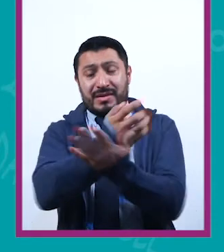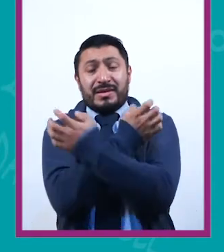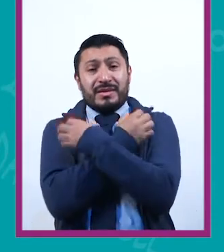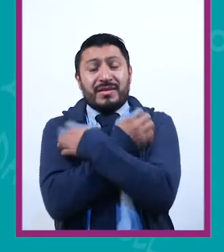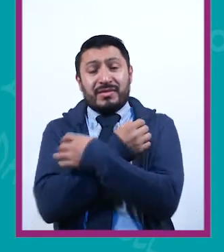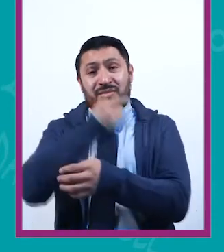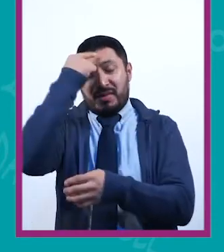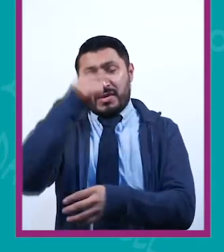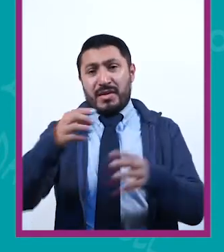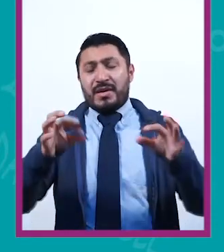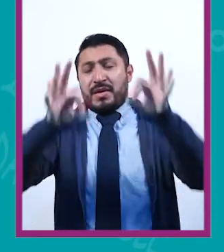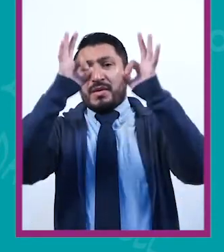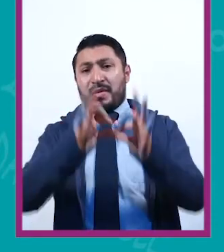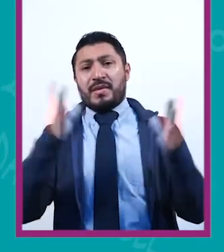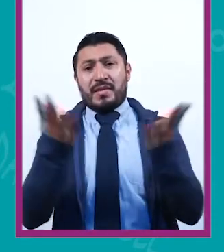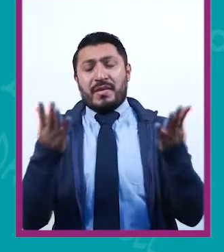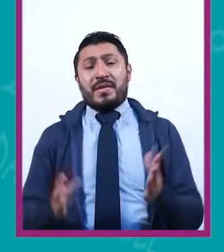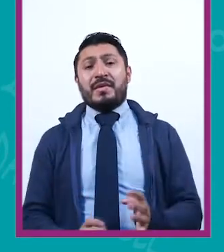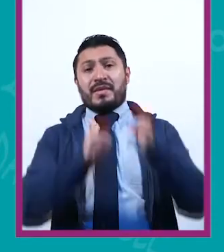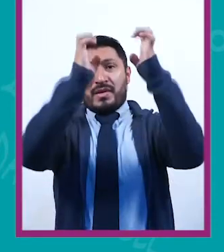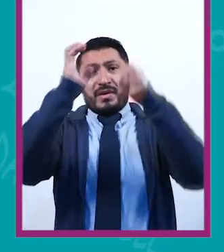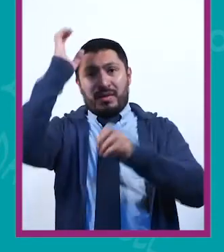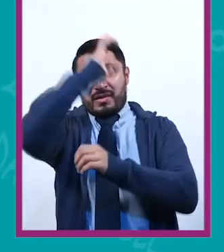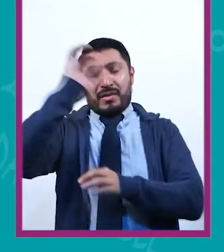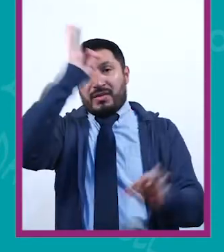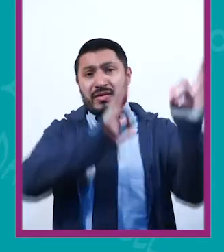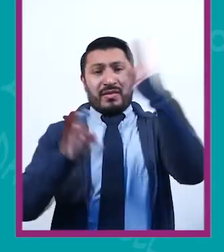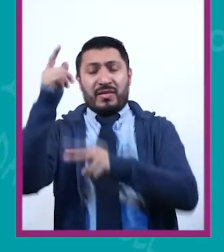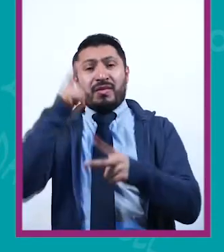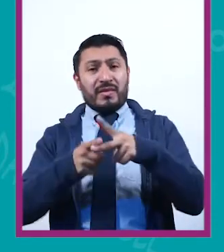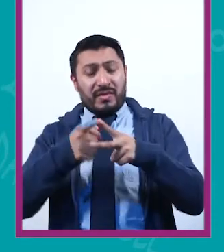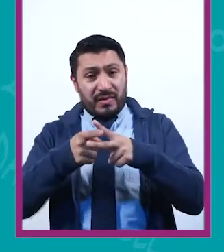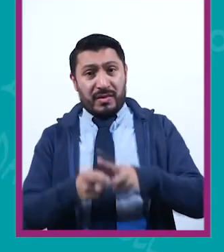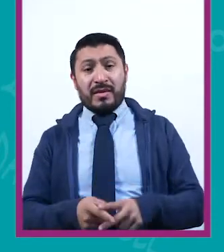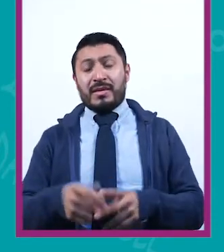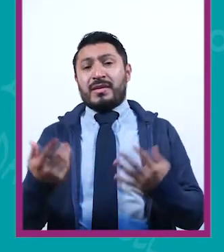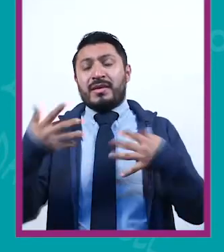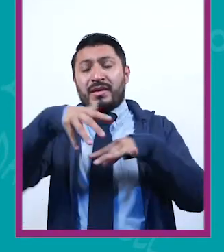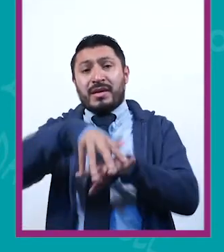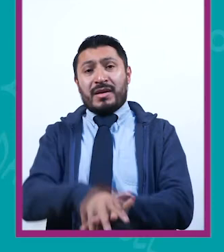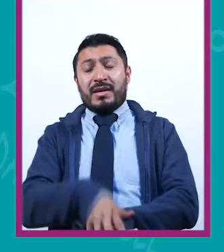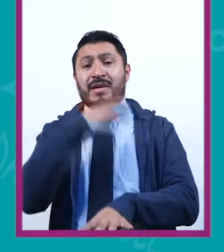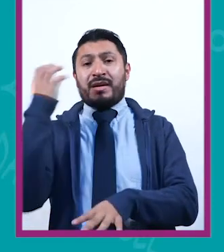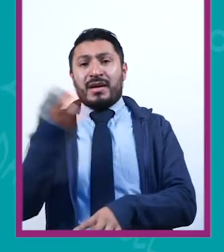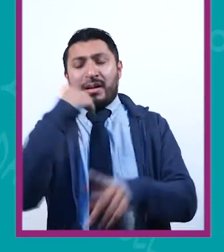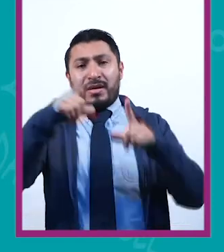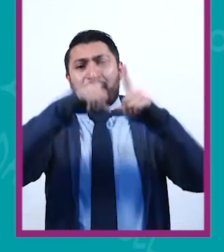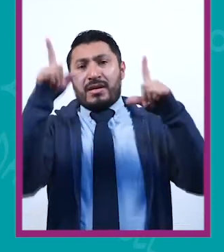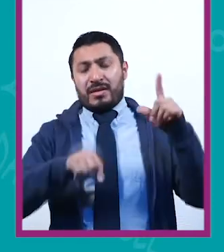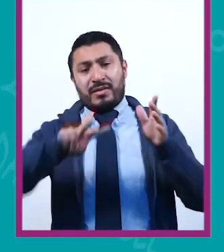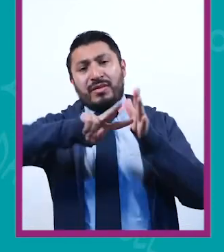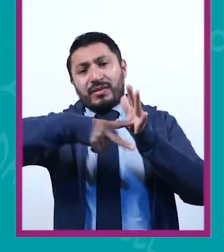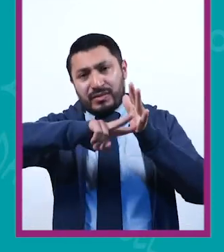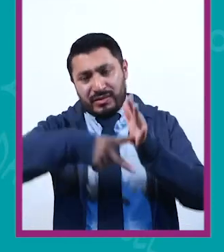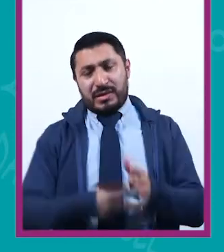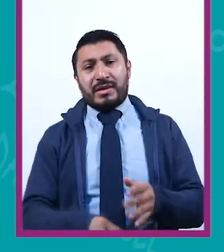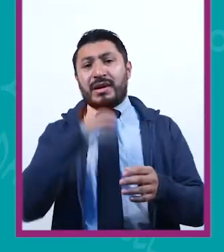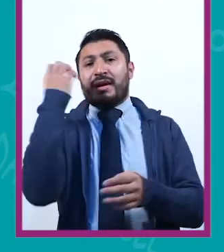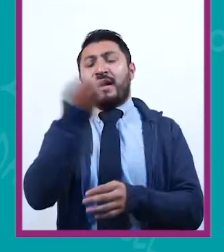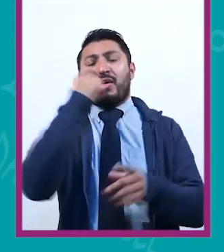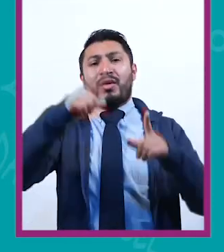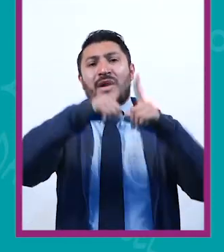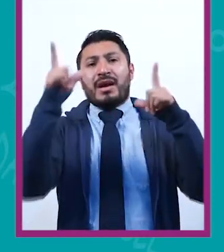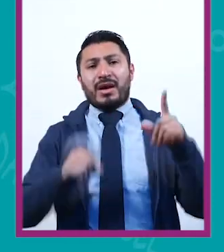educativa que culminaría con la creación de la Facultad de Ciencias Físico-Matemáticas, integrada por la Escuela Nacional de